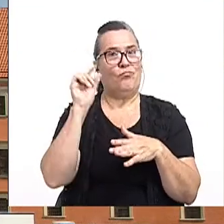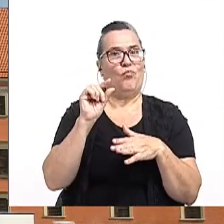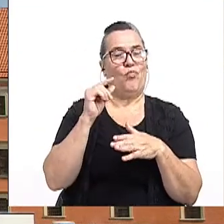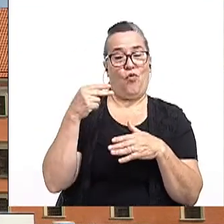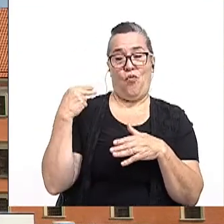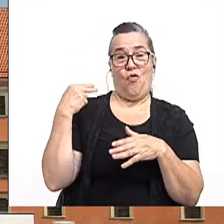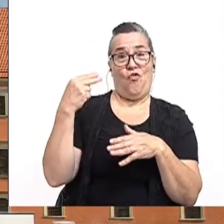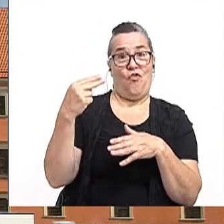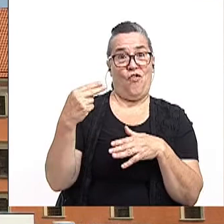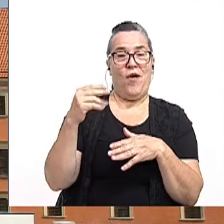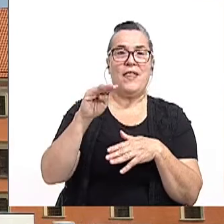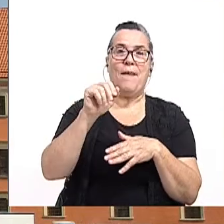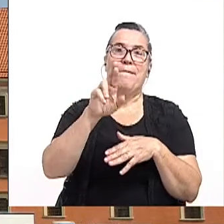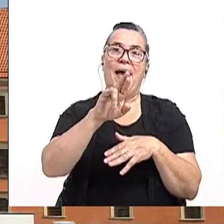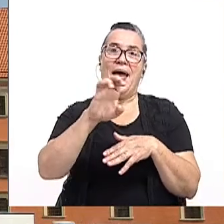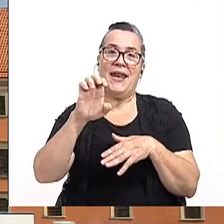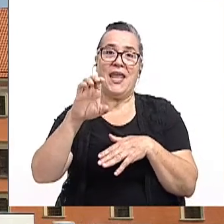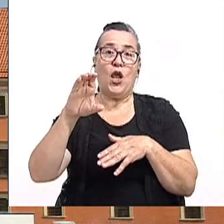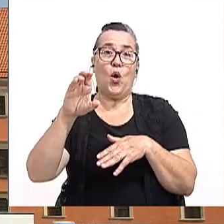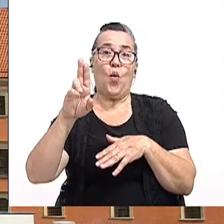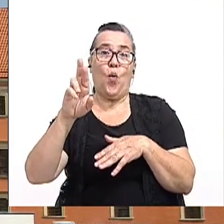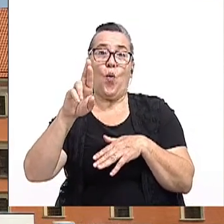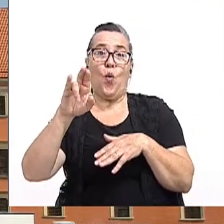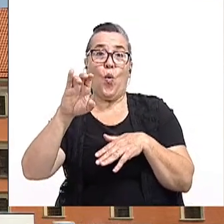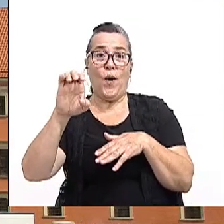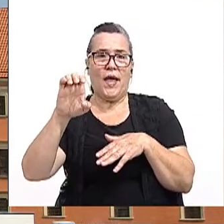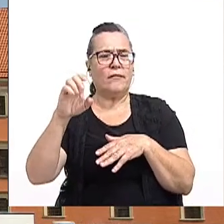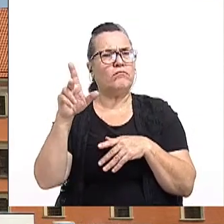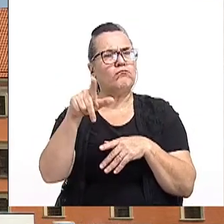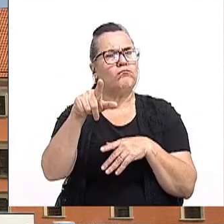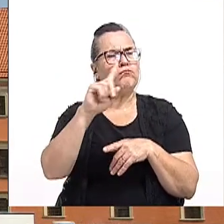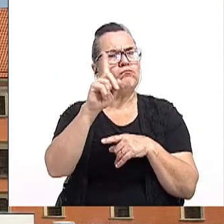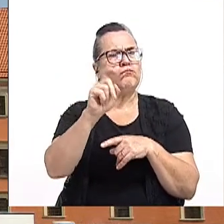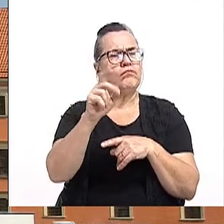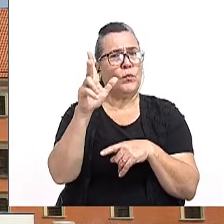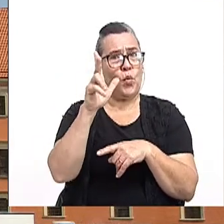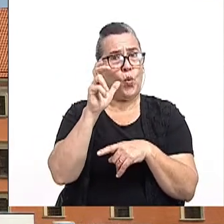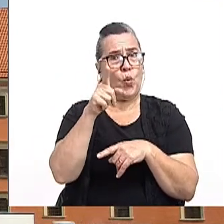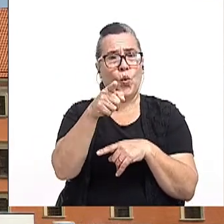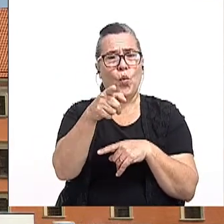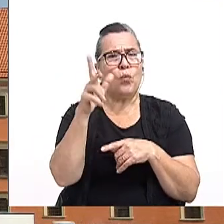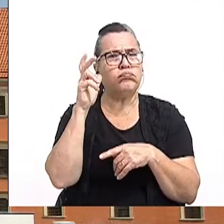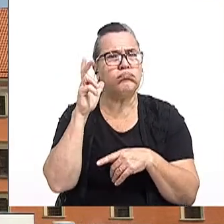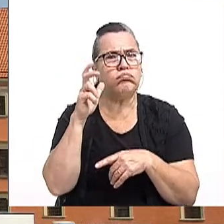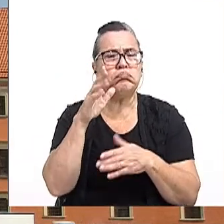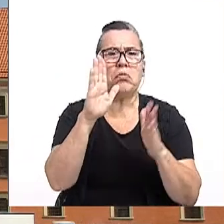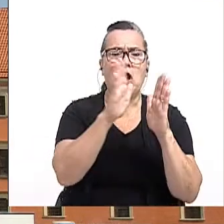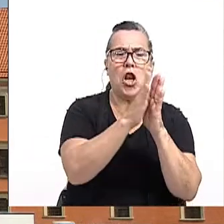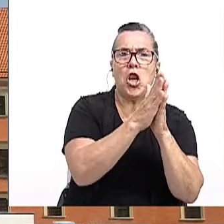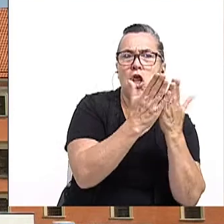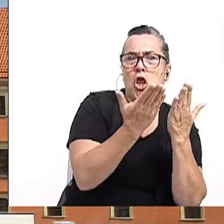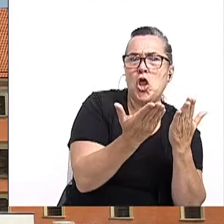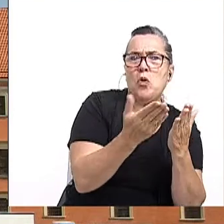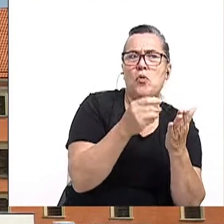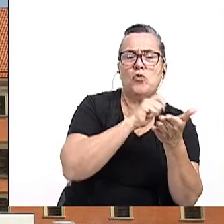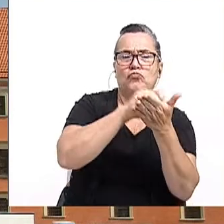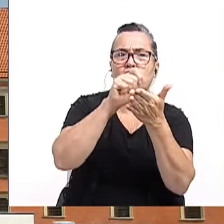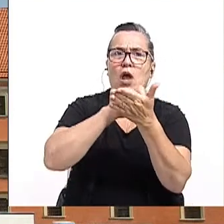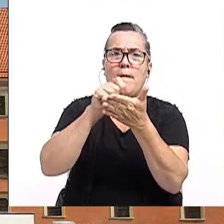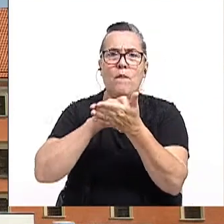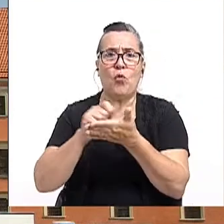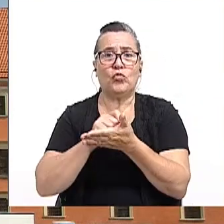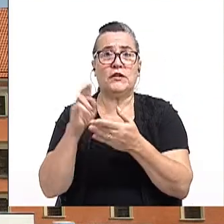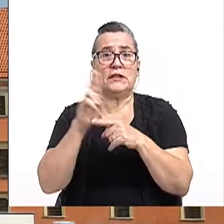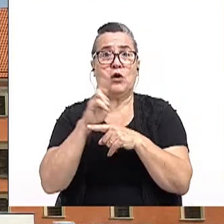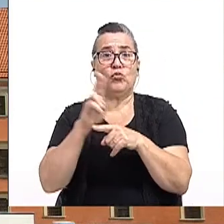historia de Marie Curie, quiero preguntarles si han escuchado que los trabajos, los libros, todos los apuntes que